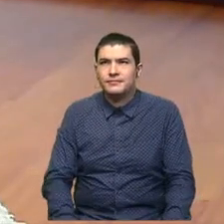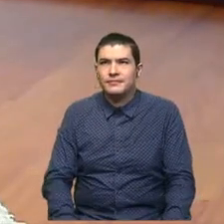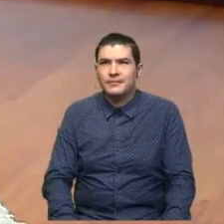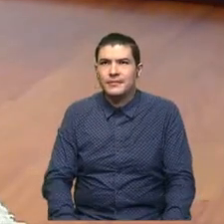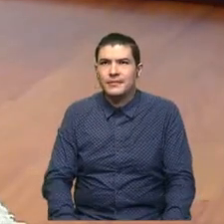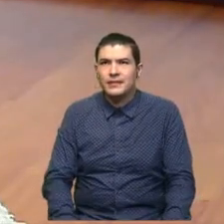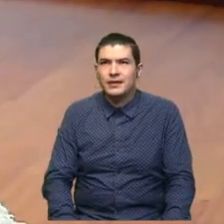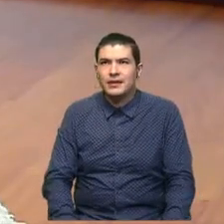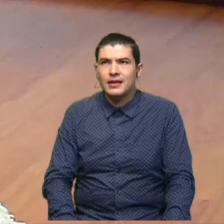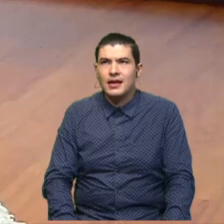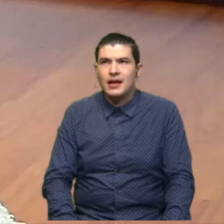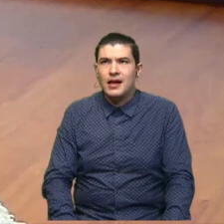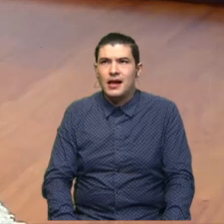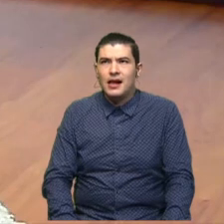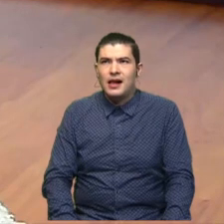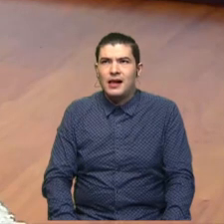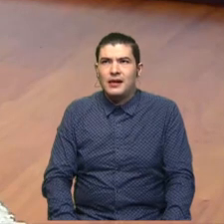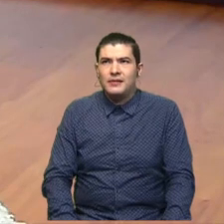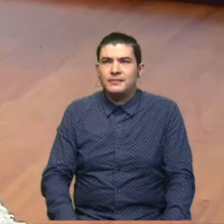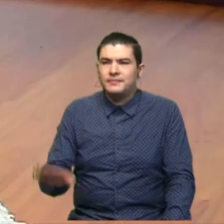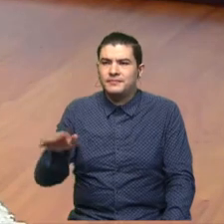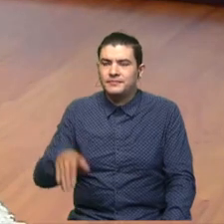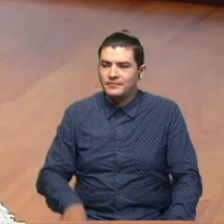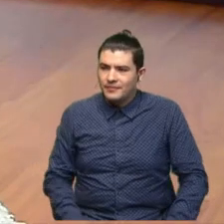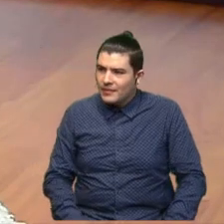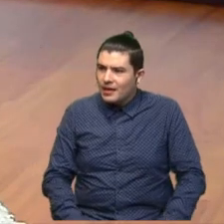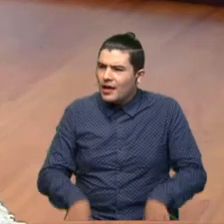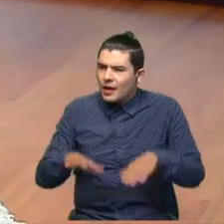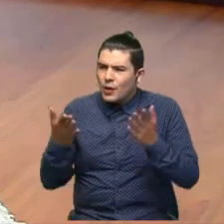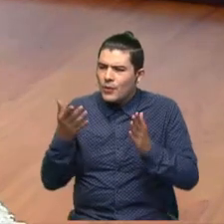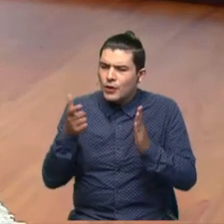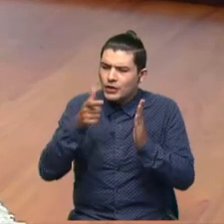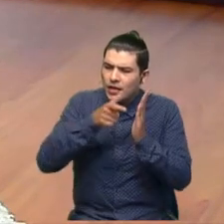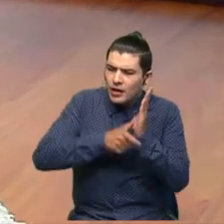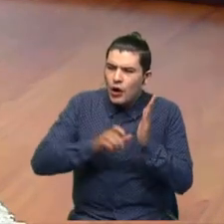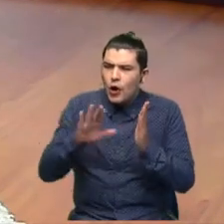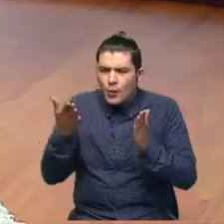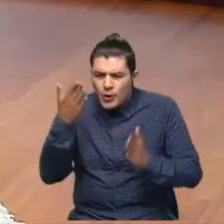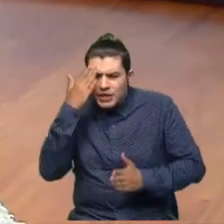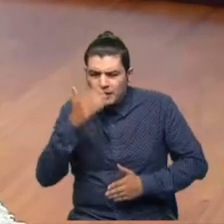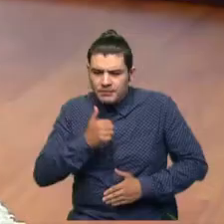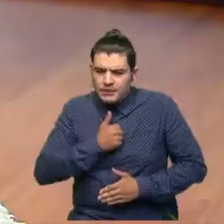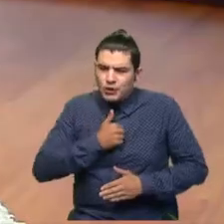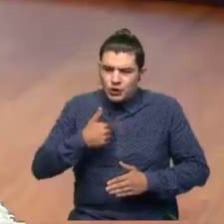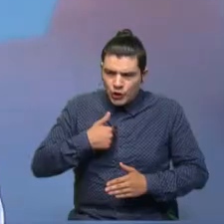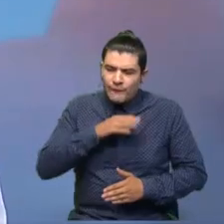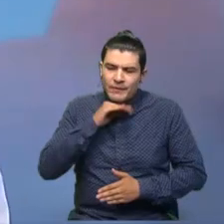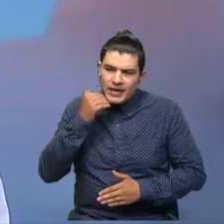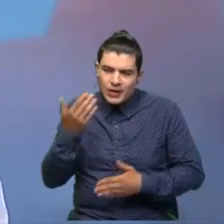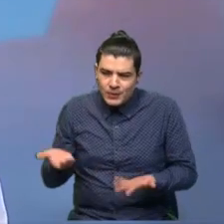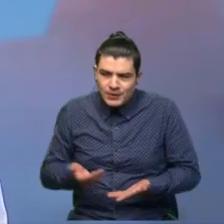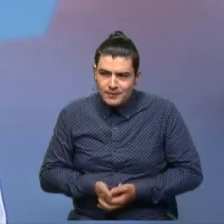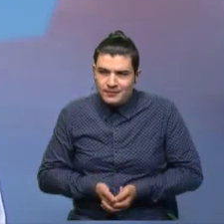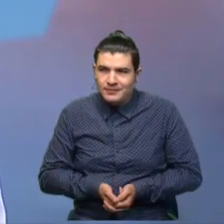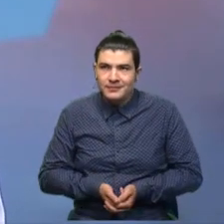Doctor, ¿cómo realizamos el diagnóstico de la gastritis? Bueno, principalmente el diagnóstico